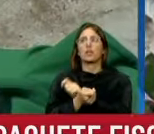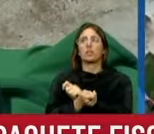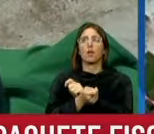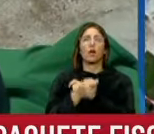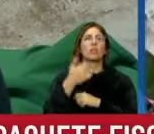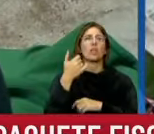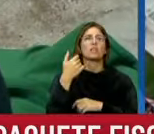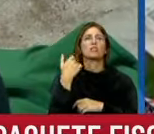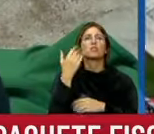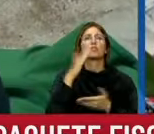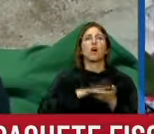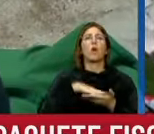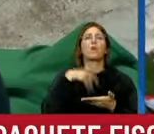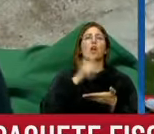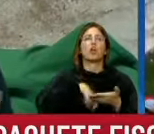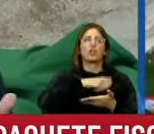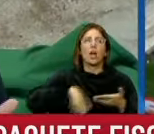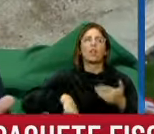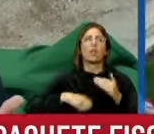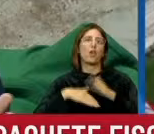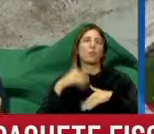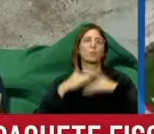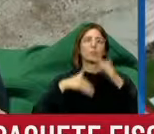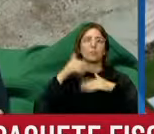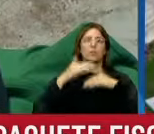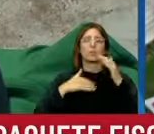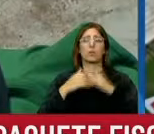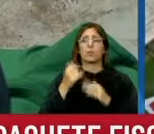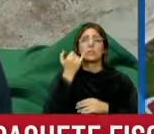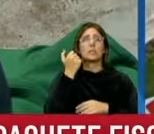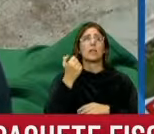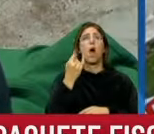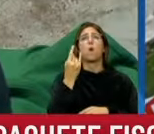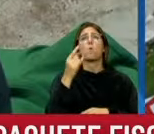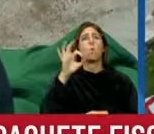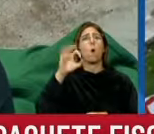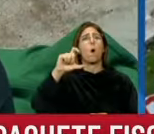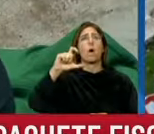terapia para transitar el presente de Milei. Muy bien.